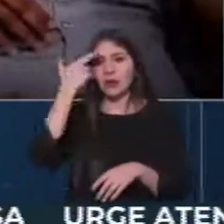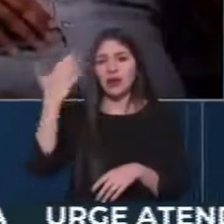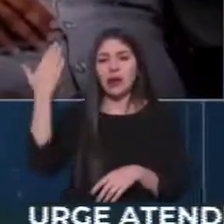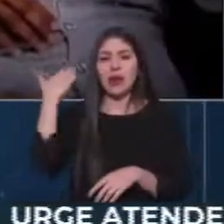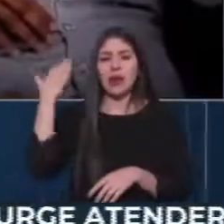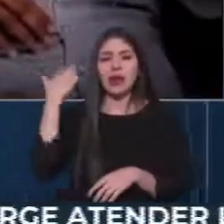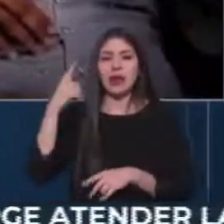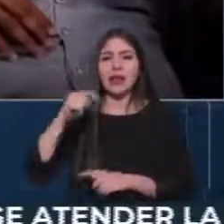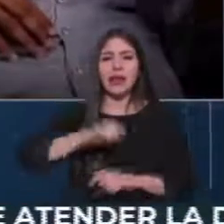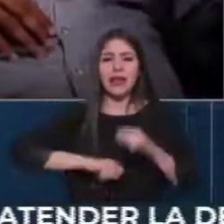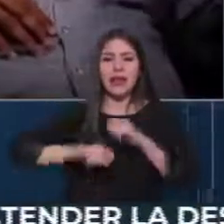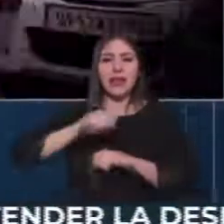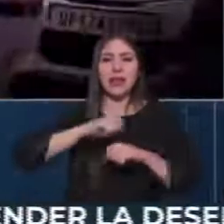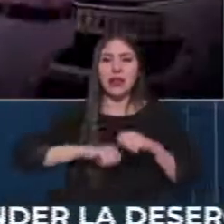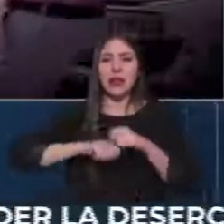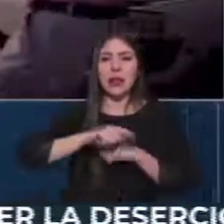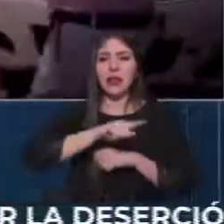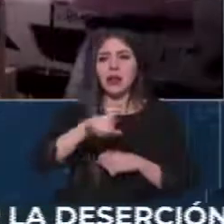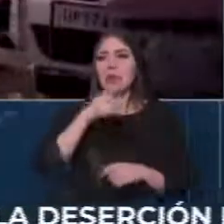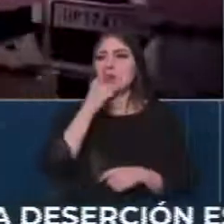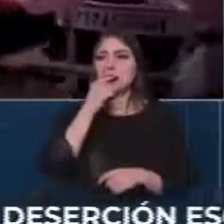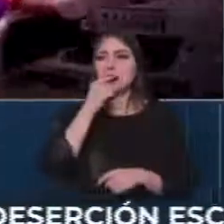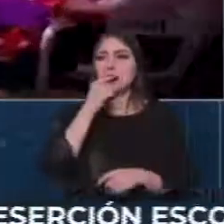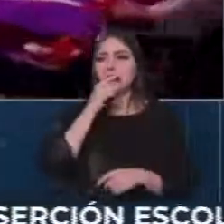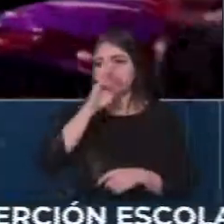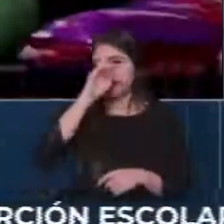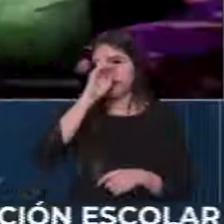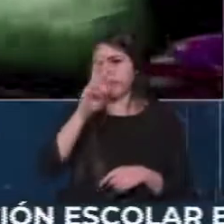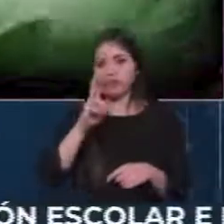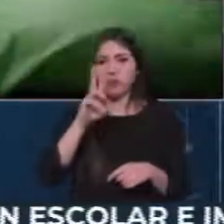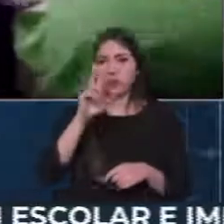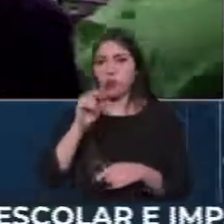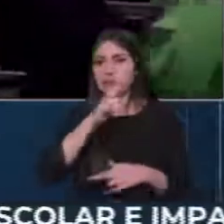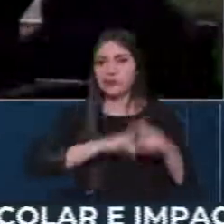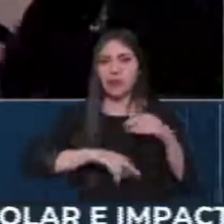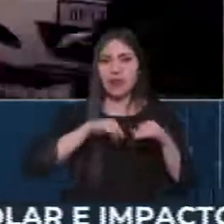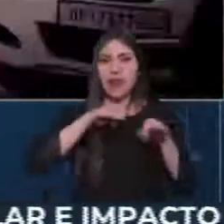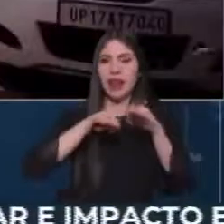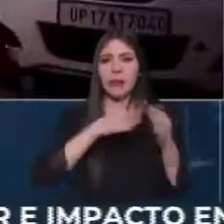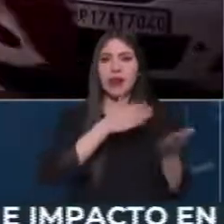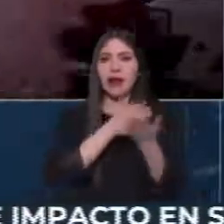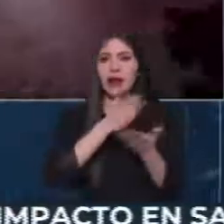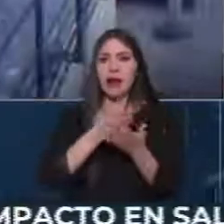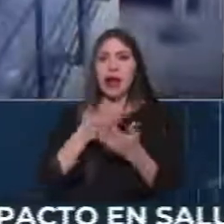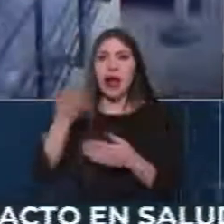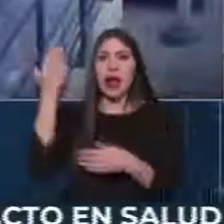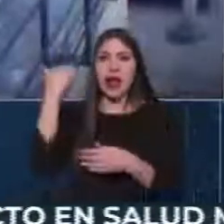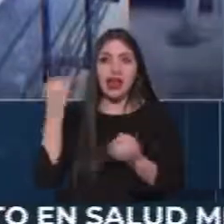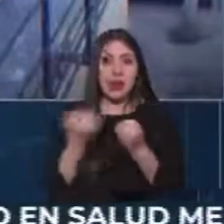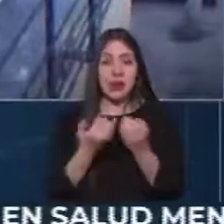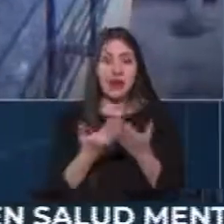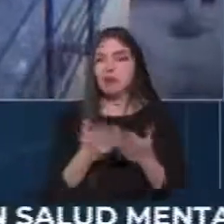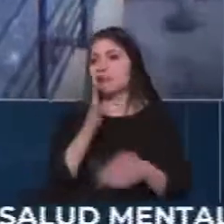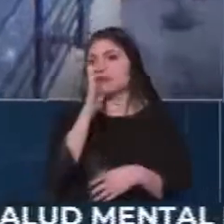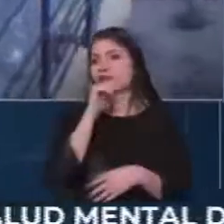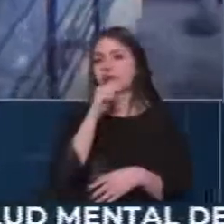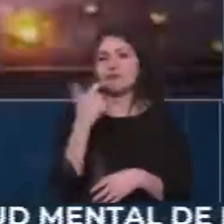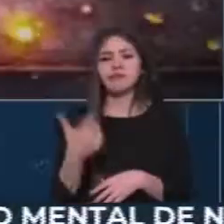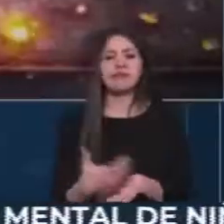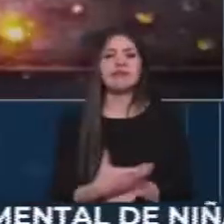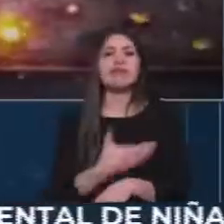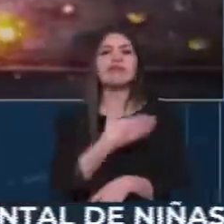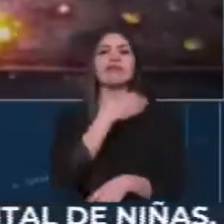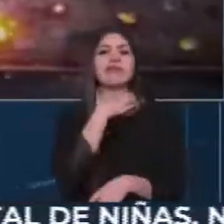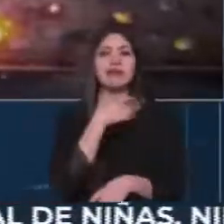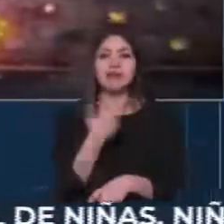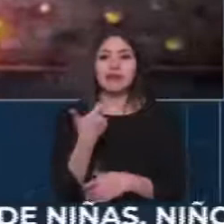castigos corporales aplicaban los policías. Pues eso simplemente ya va a ser imposible, ¿no? O sea, su economía no lo va